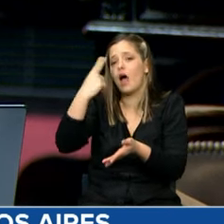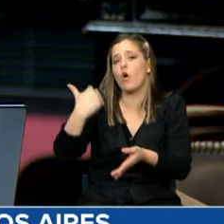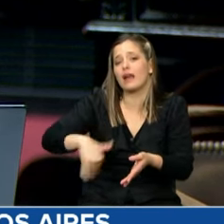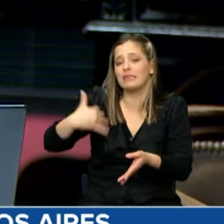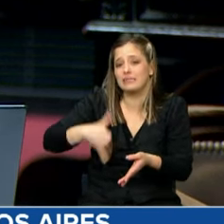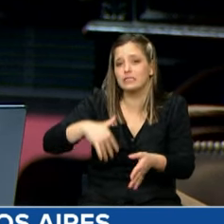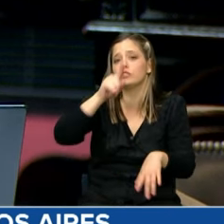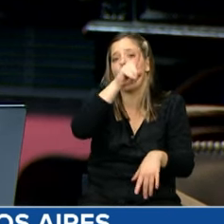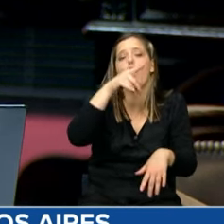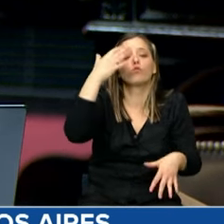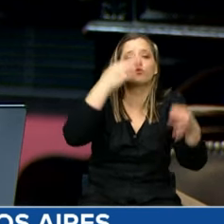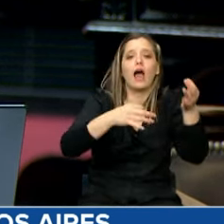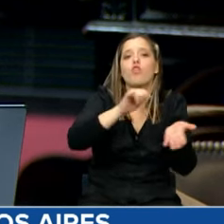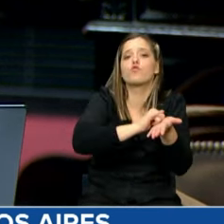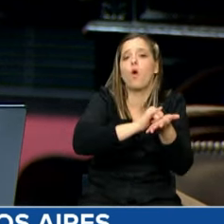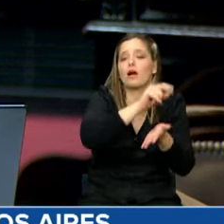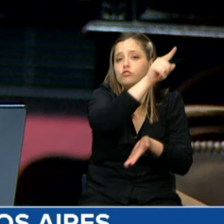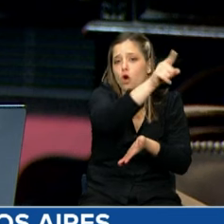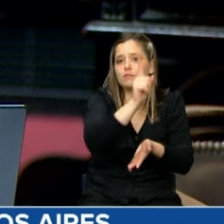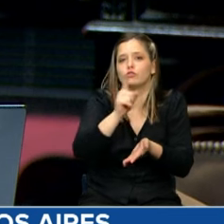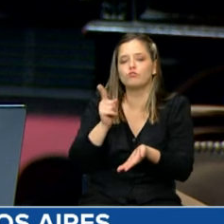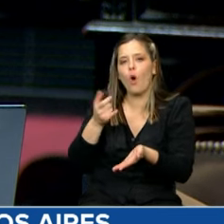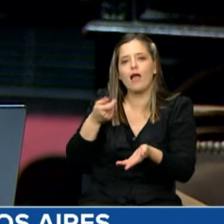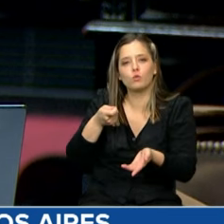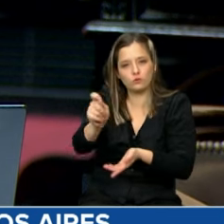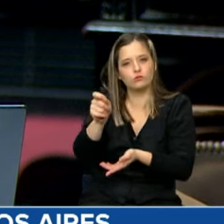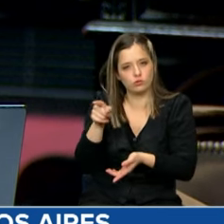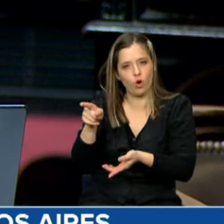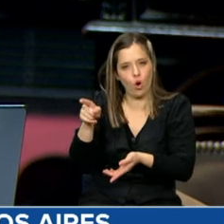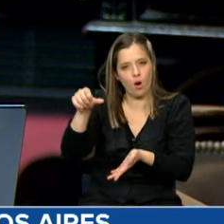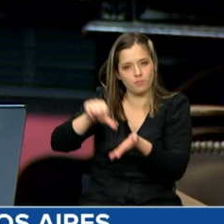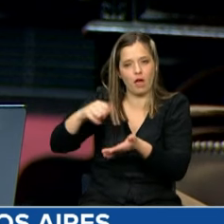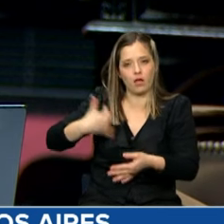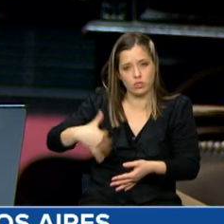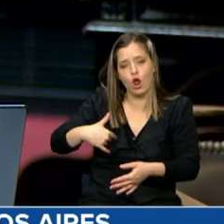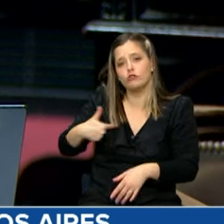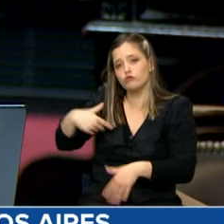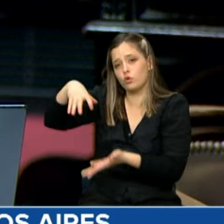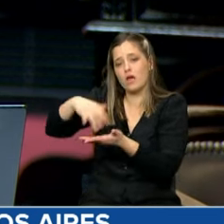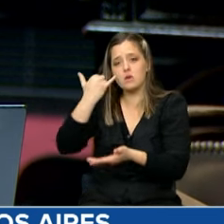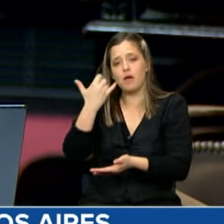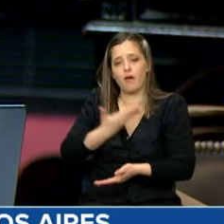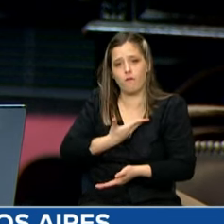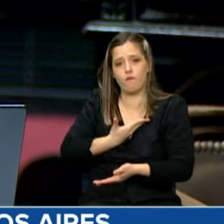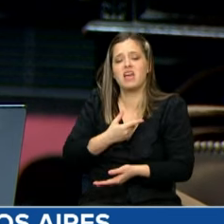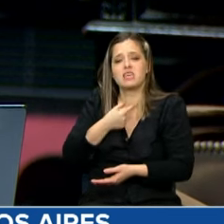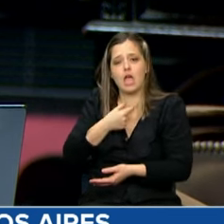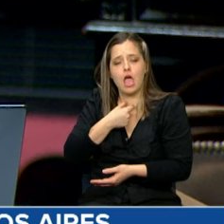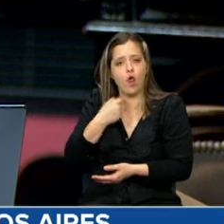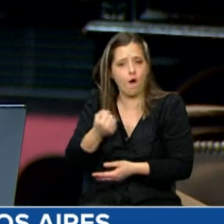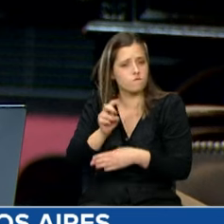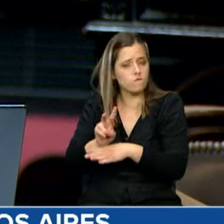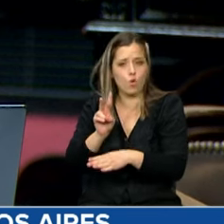Nueva York a cargo de la jueza loreta presca mi intención es cuidar a la compañía ipf Por supuesto ahora bien